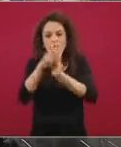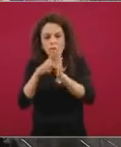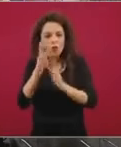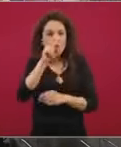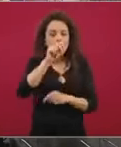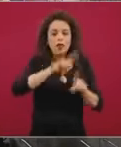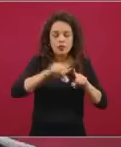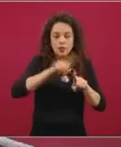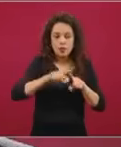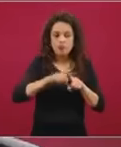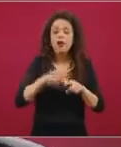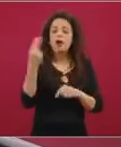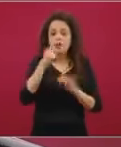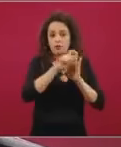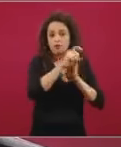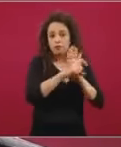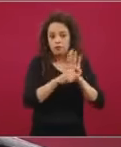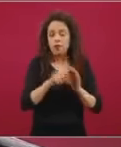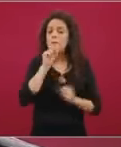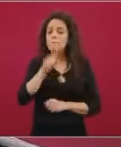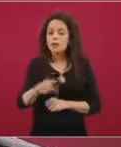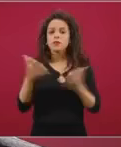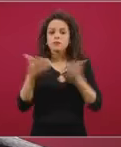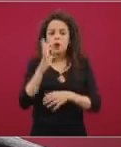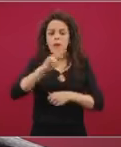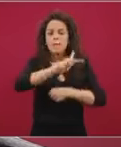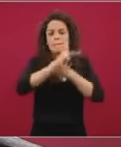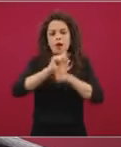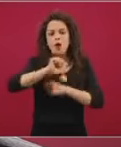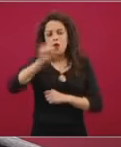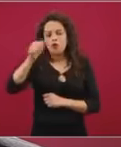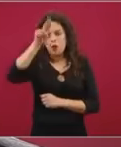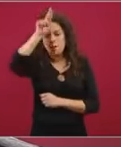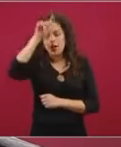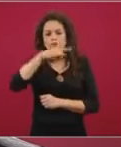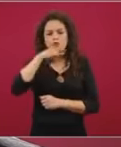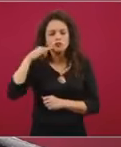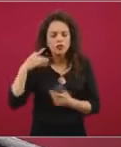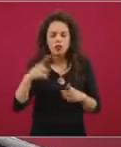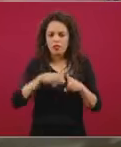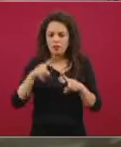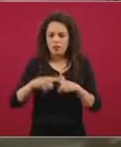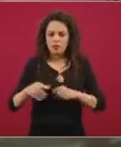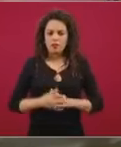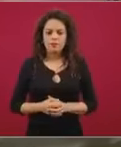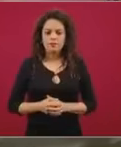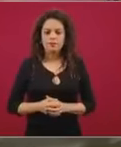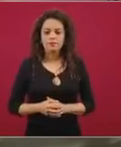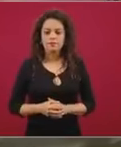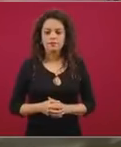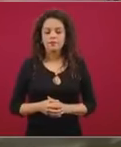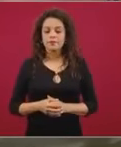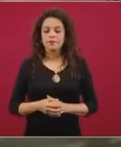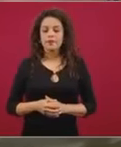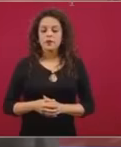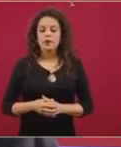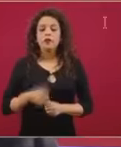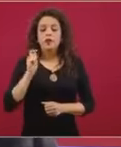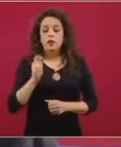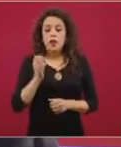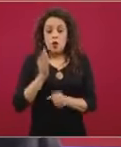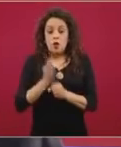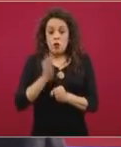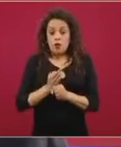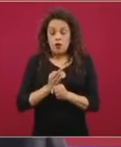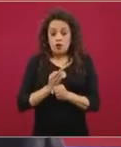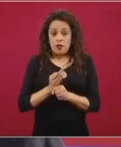países. Las plataformas electrónicas de venta, que hoy son bastante socorridas durante la pandemia,